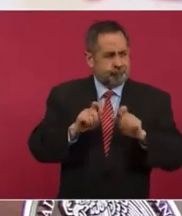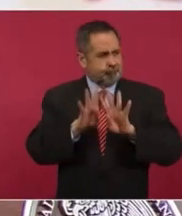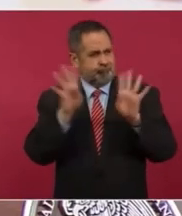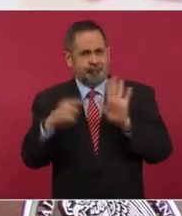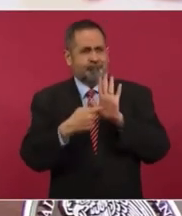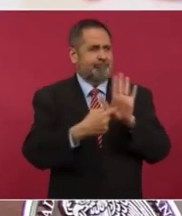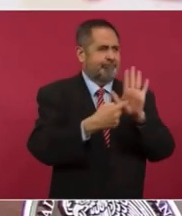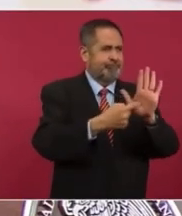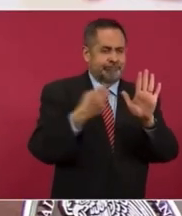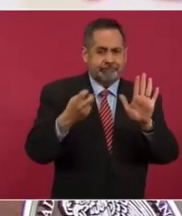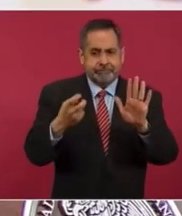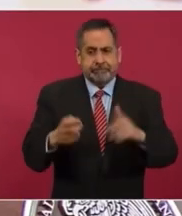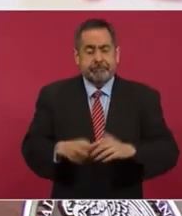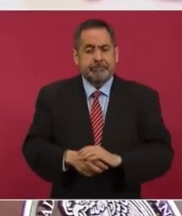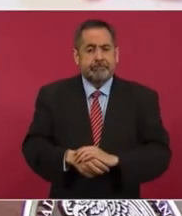penacho,